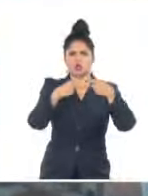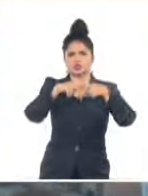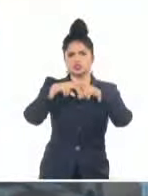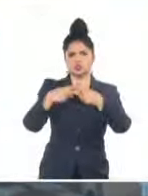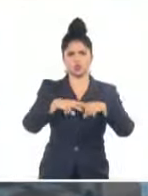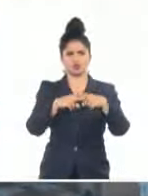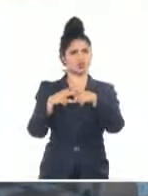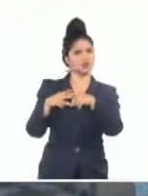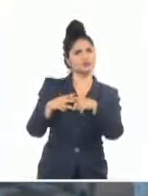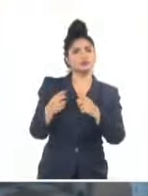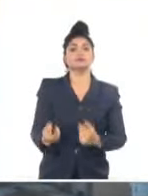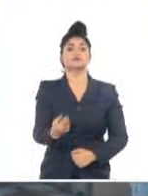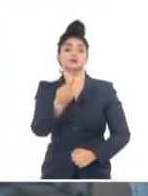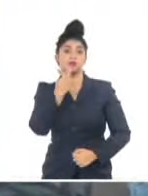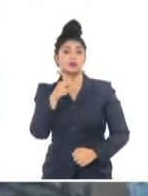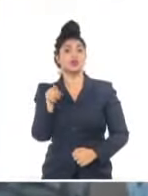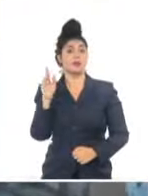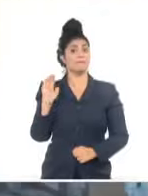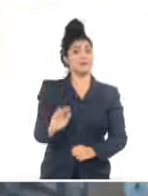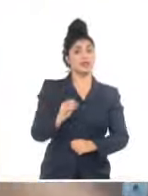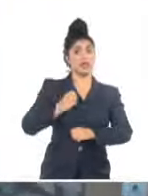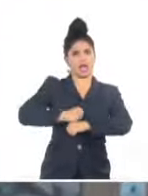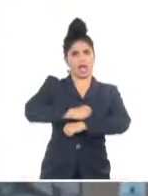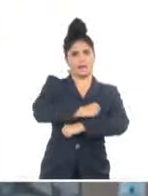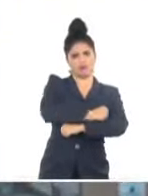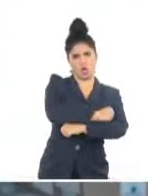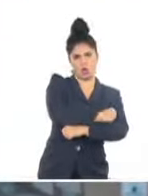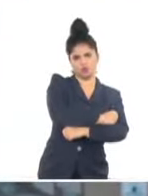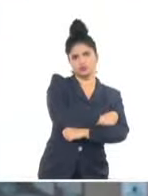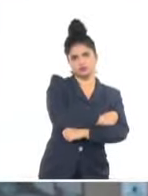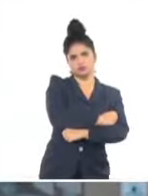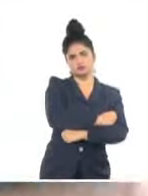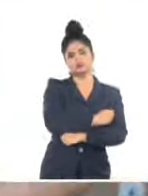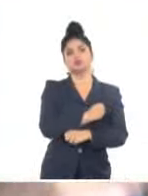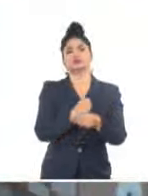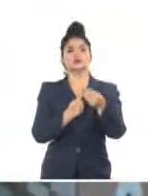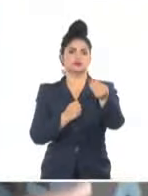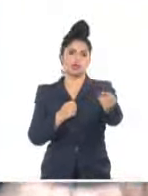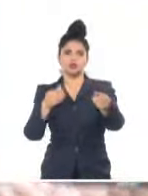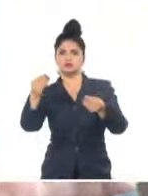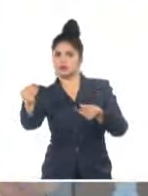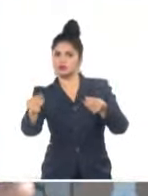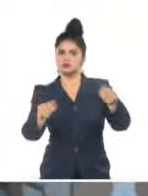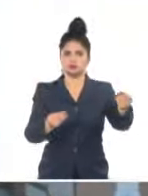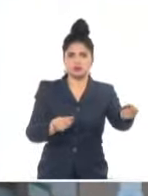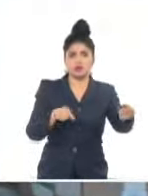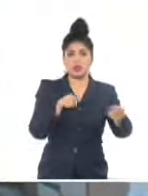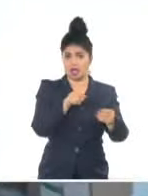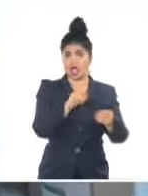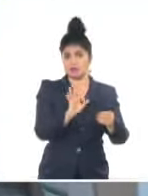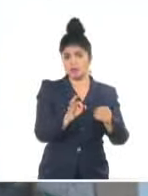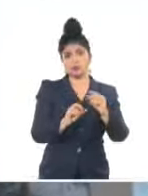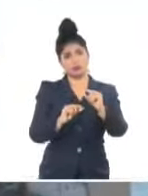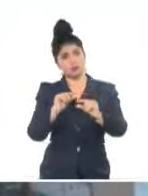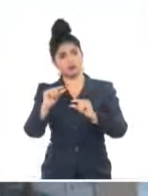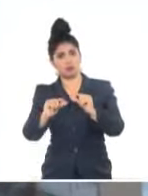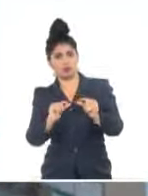trae mercancía para el otro almacén de materia prima y en ese mismo estamos cargando poco a poco y vamos